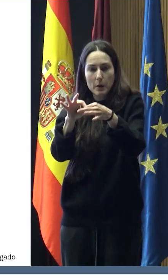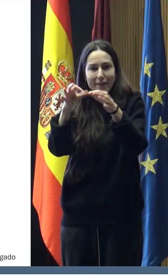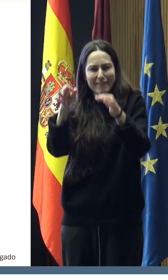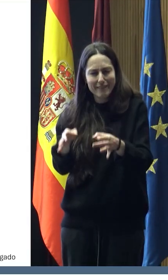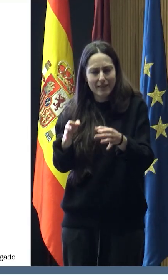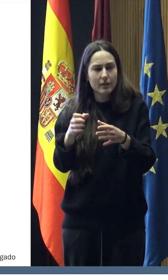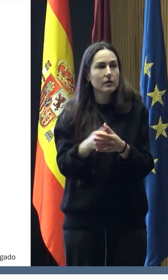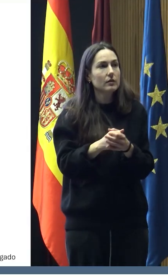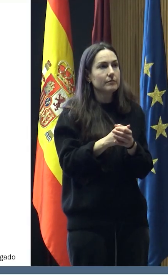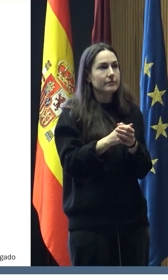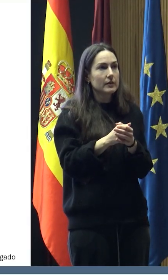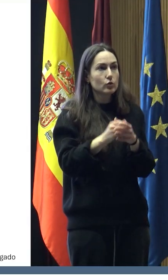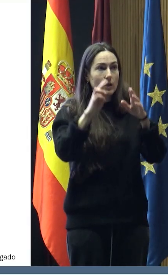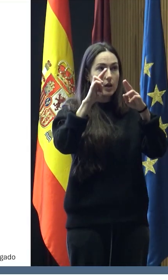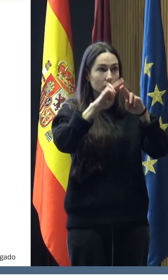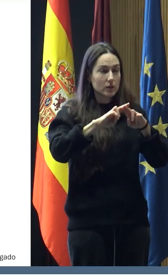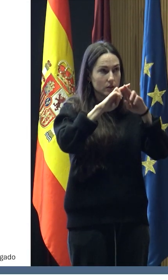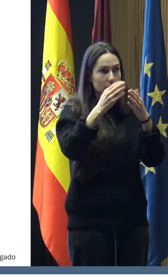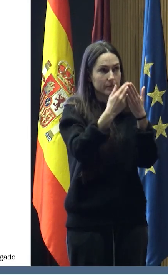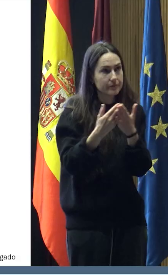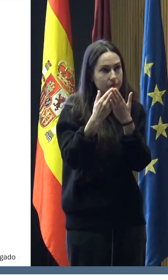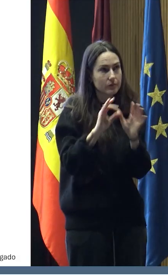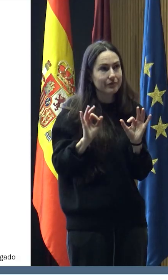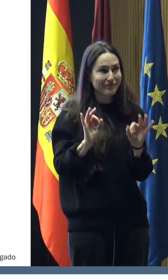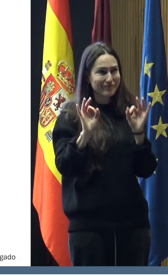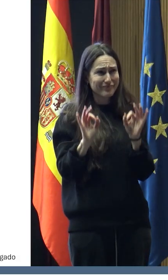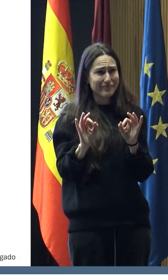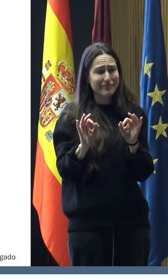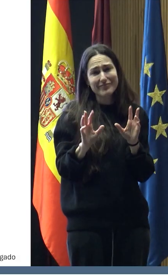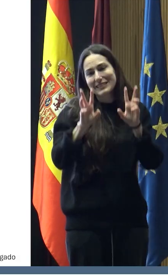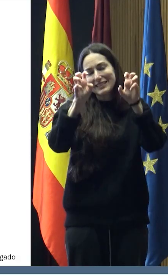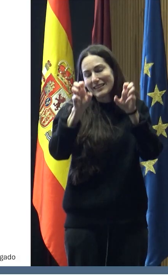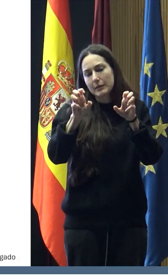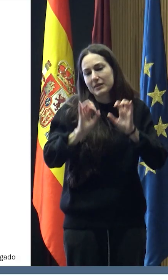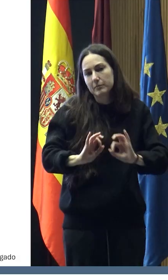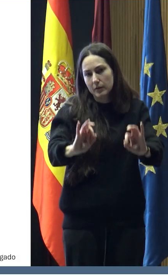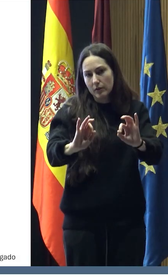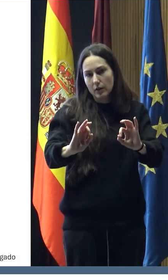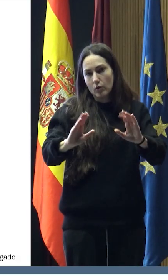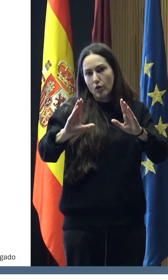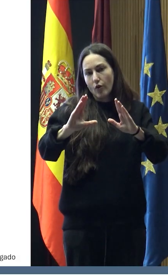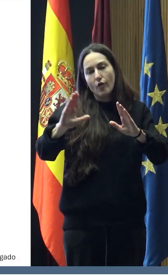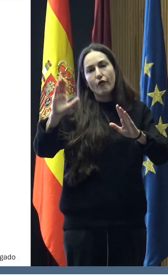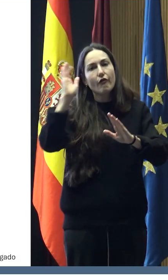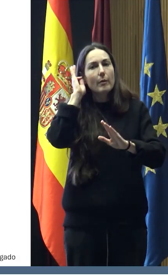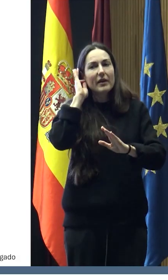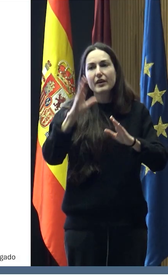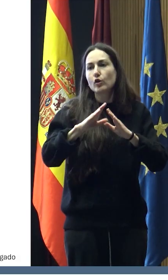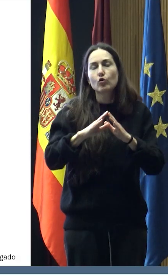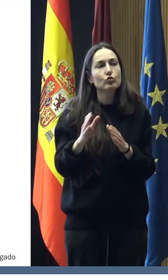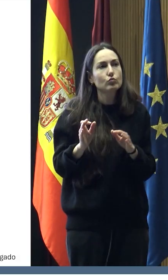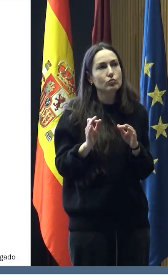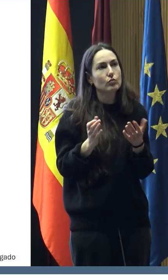una investigación específica también de condiciones femeninas para seguir, que